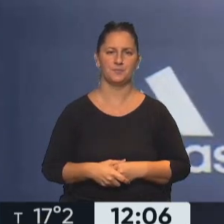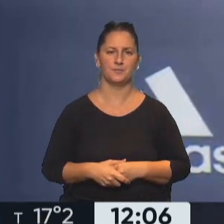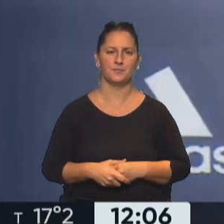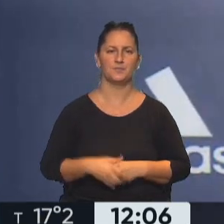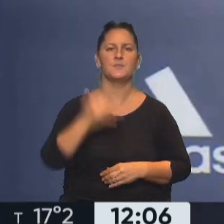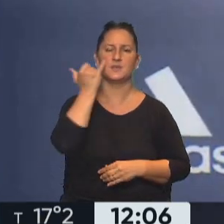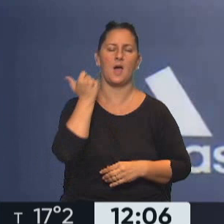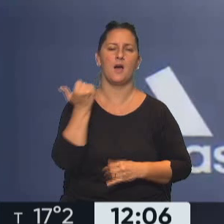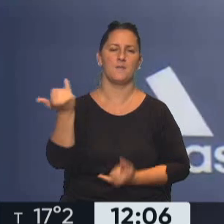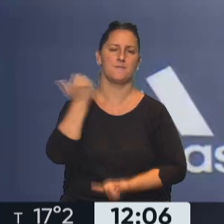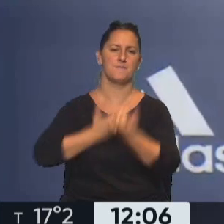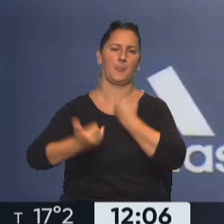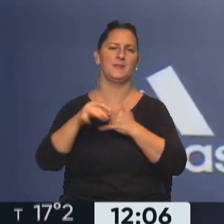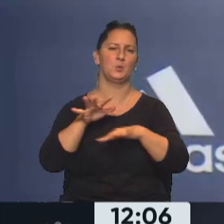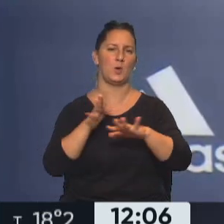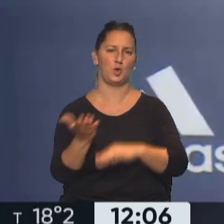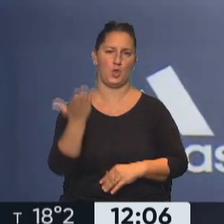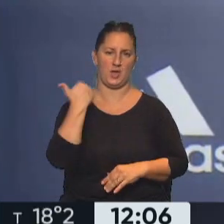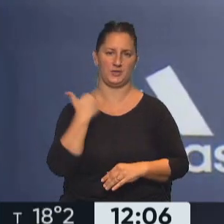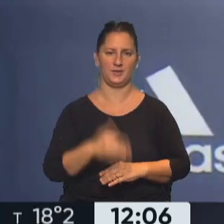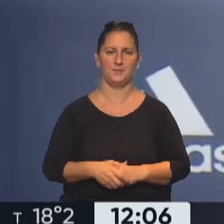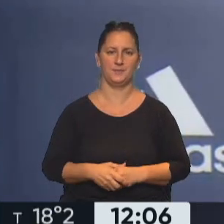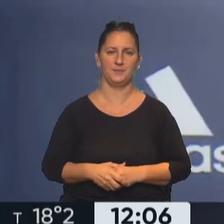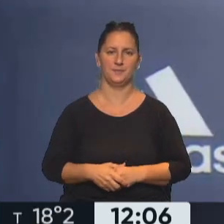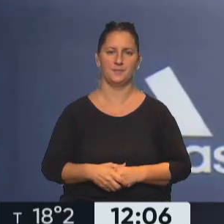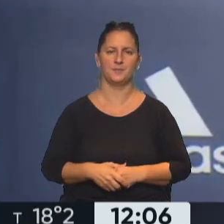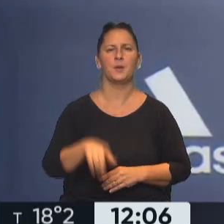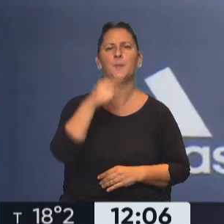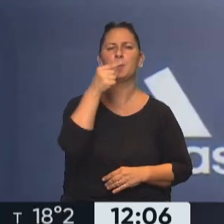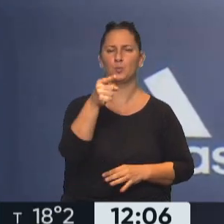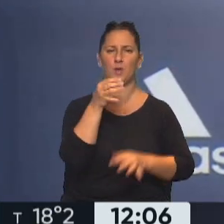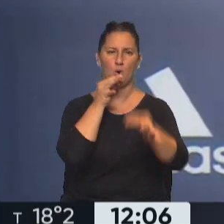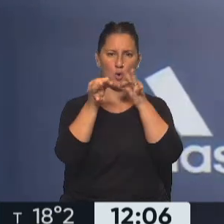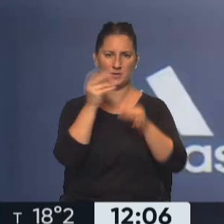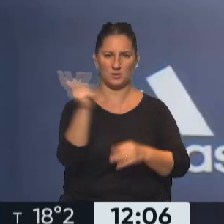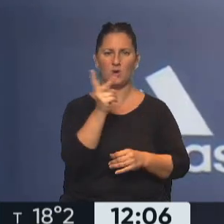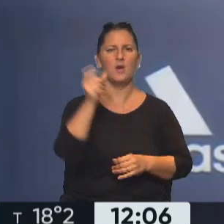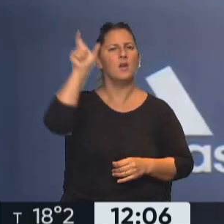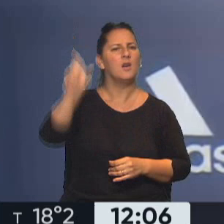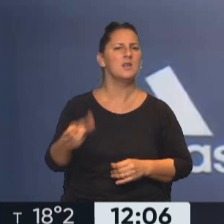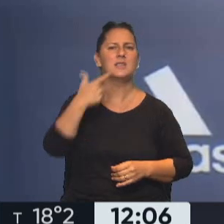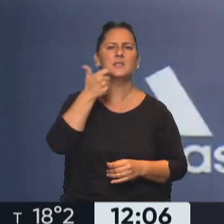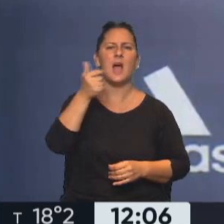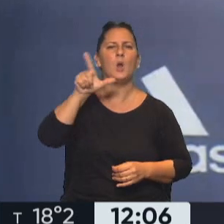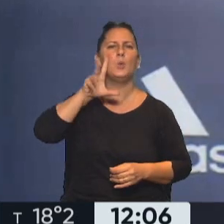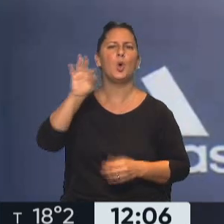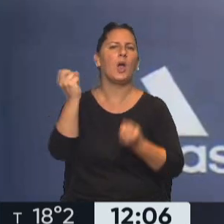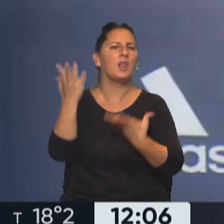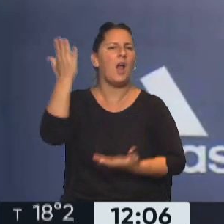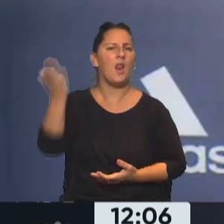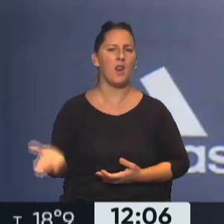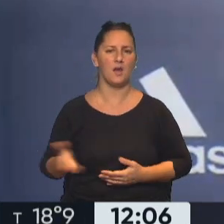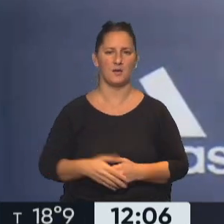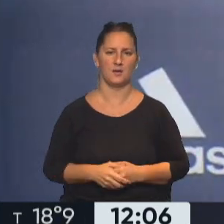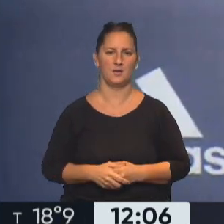al tanto de todo lo que fue el y en esa charla lobbista el de qué manera como lo viste